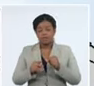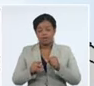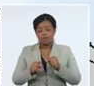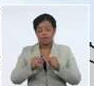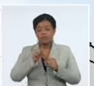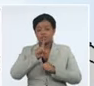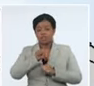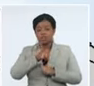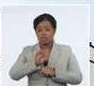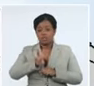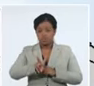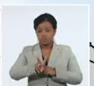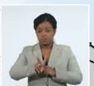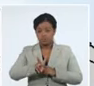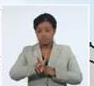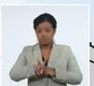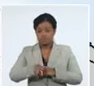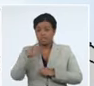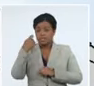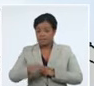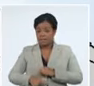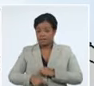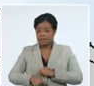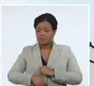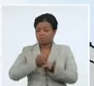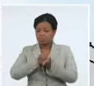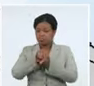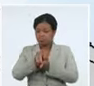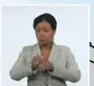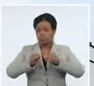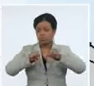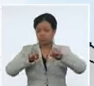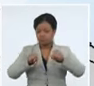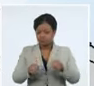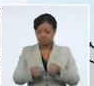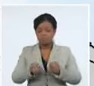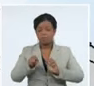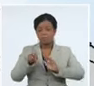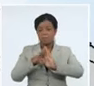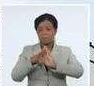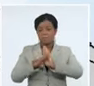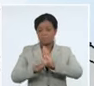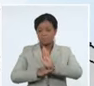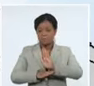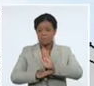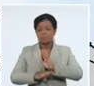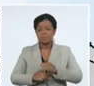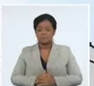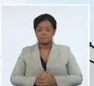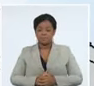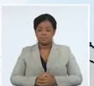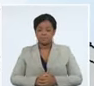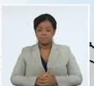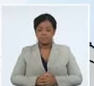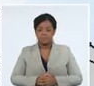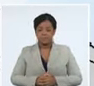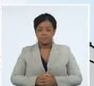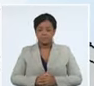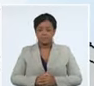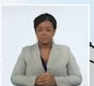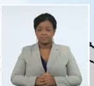82, tienen que seguir afianzando medidas de restricción, aunque